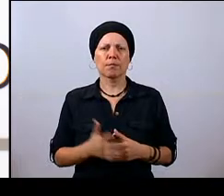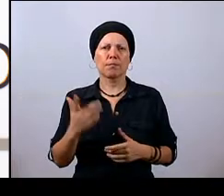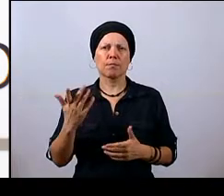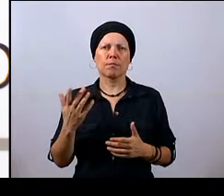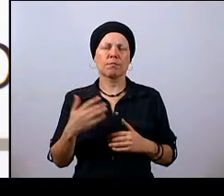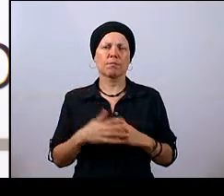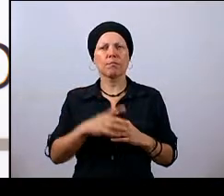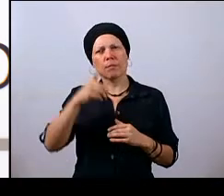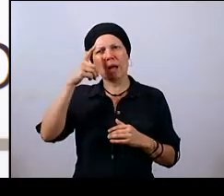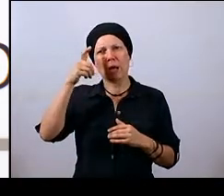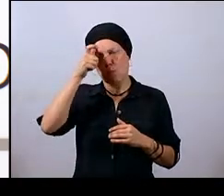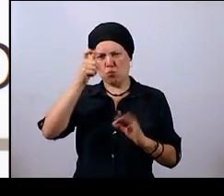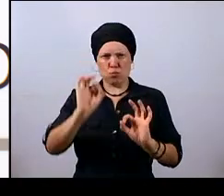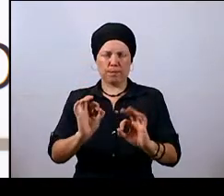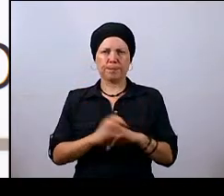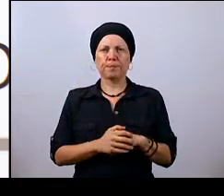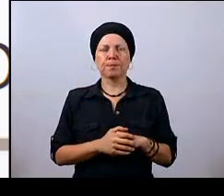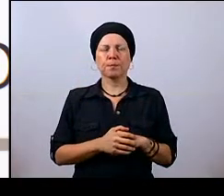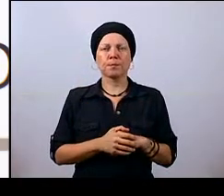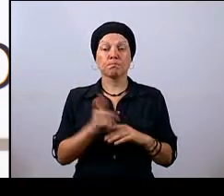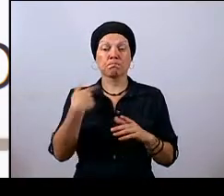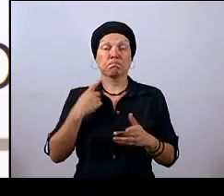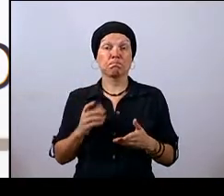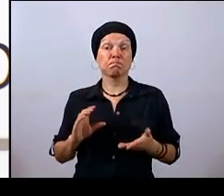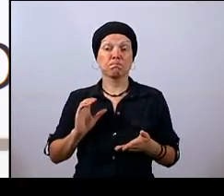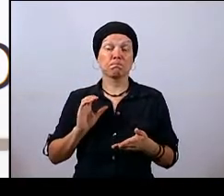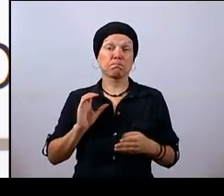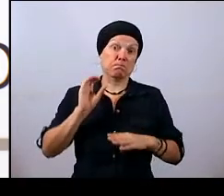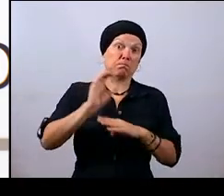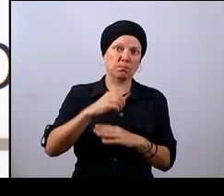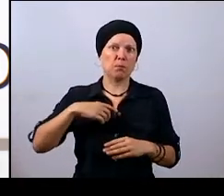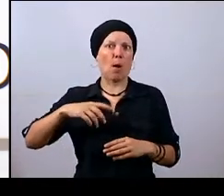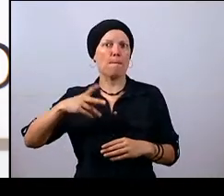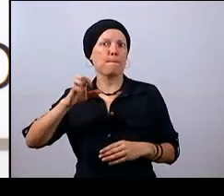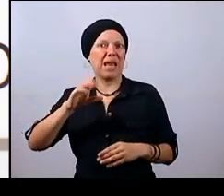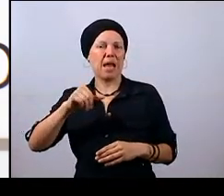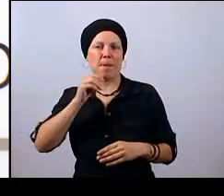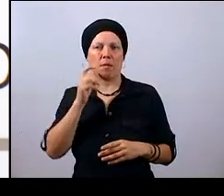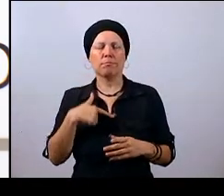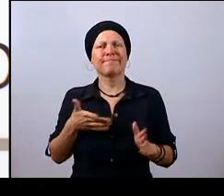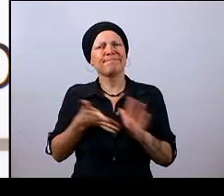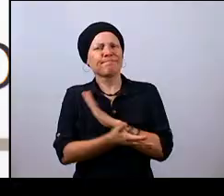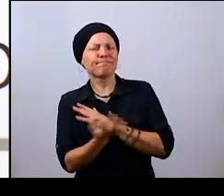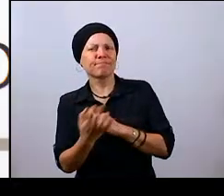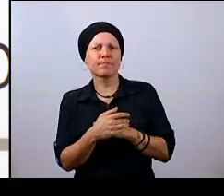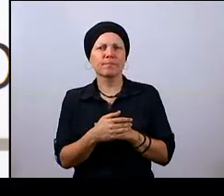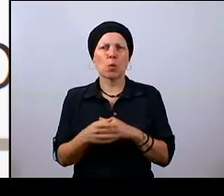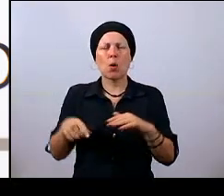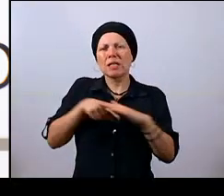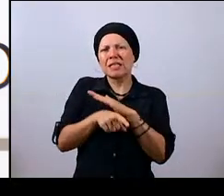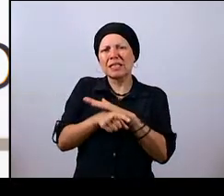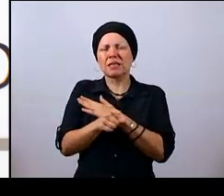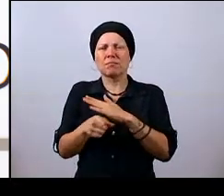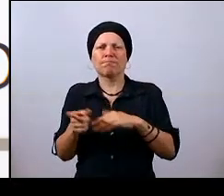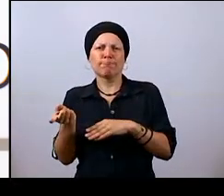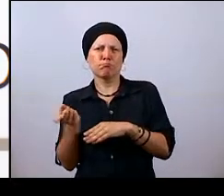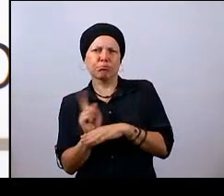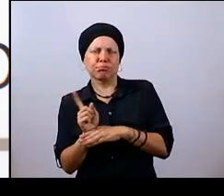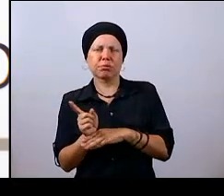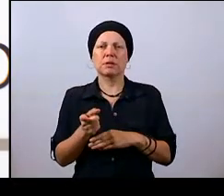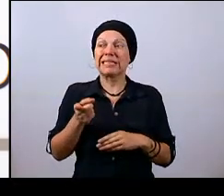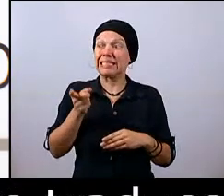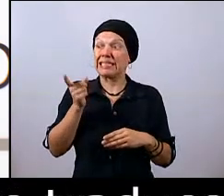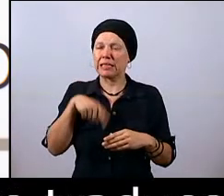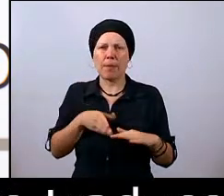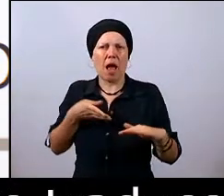rural. Esta concesión, conceder un premio, se traduce en agilizar esos trámites administrativos y